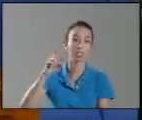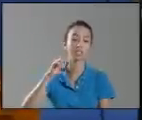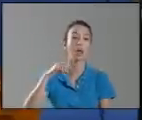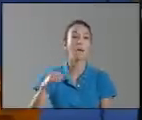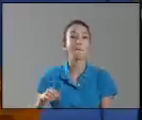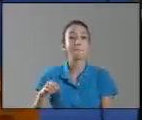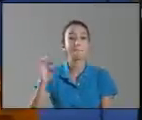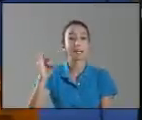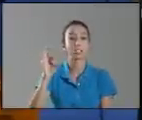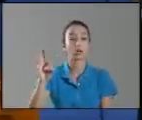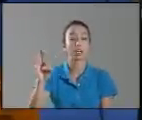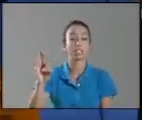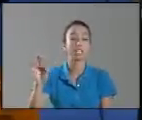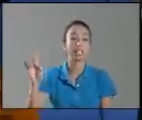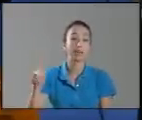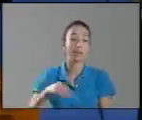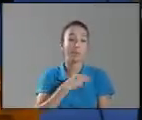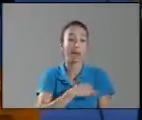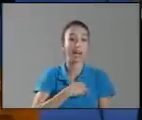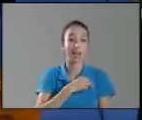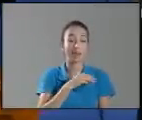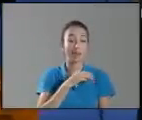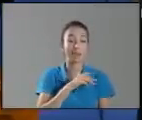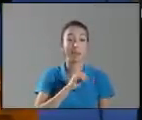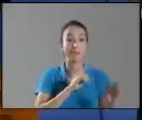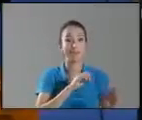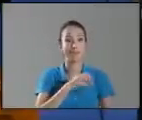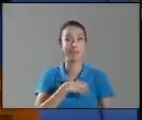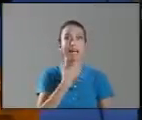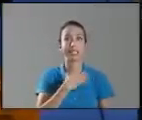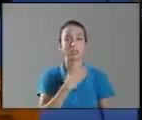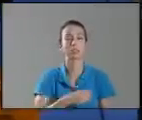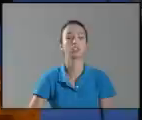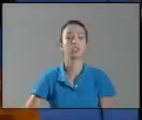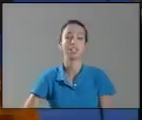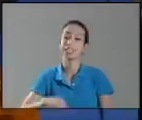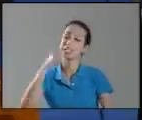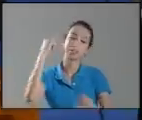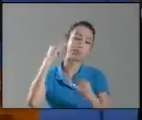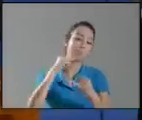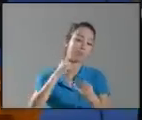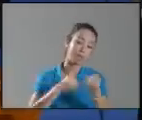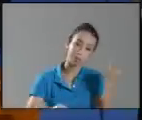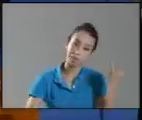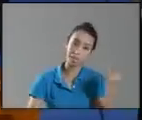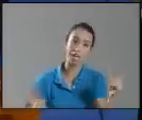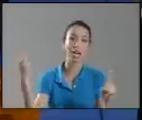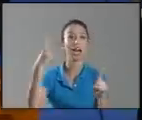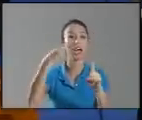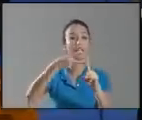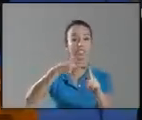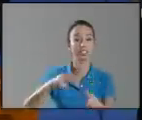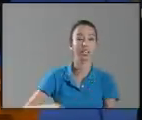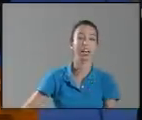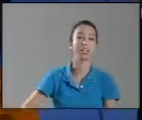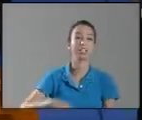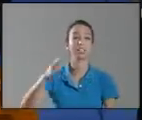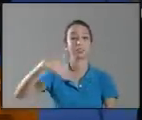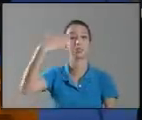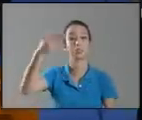Pues así sería esto. Apóstoles, profetas, evangelistas y pastores y maestros, que tienen un rotulito,